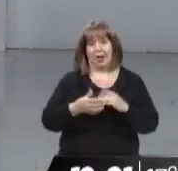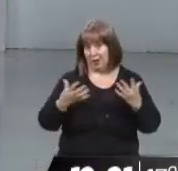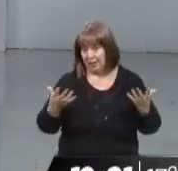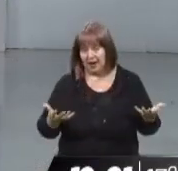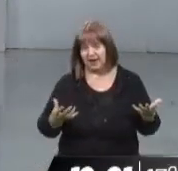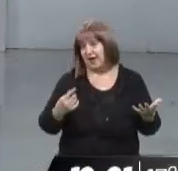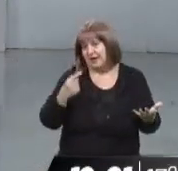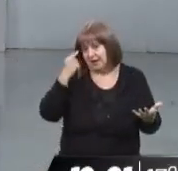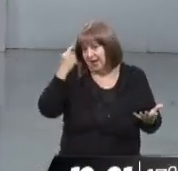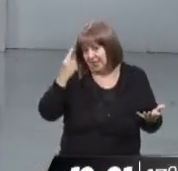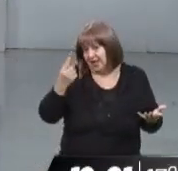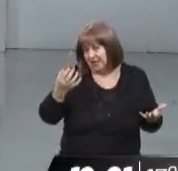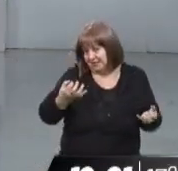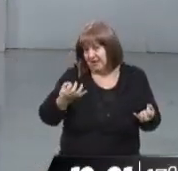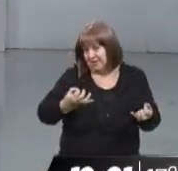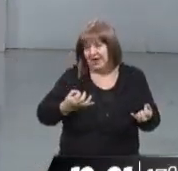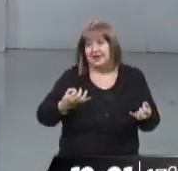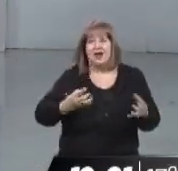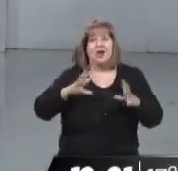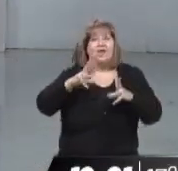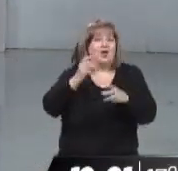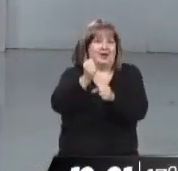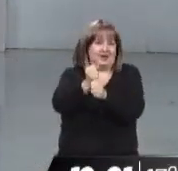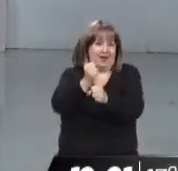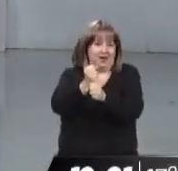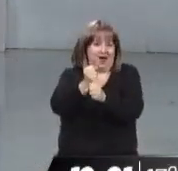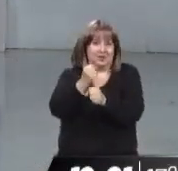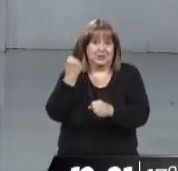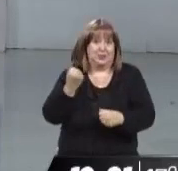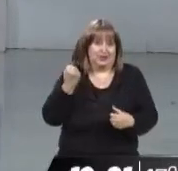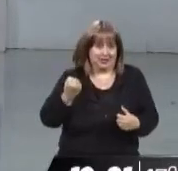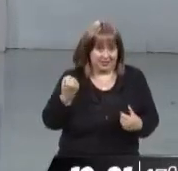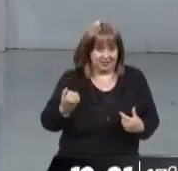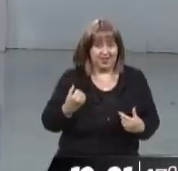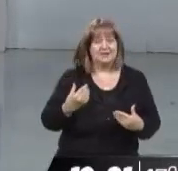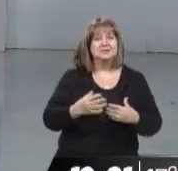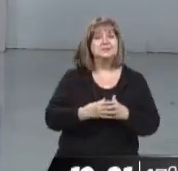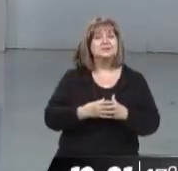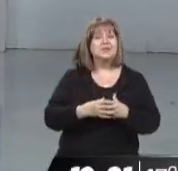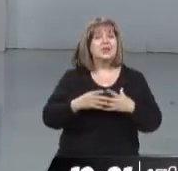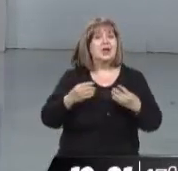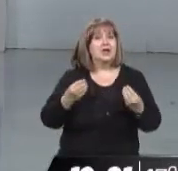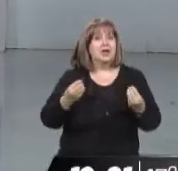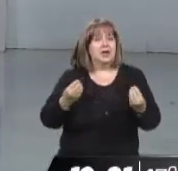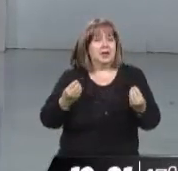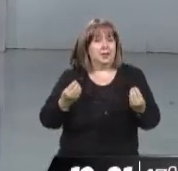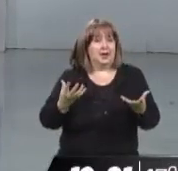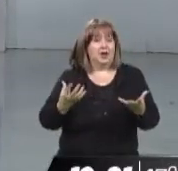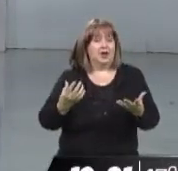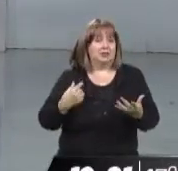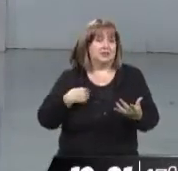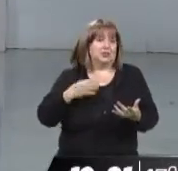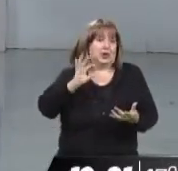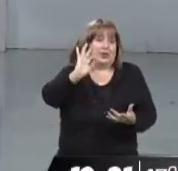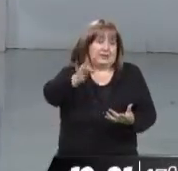Bueno, es lo ideal, ¿no? El trabajo y la formalidad del mismo, justamente para darle continuidad a esta actividad. Pero bueno, somos